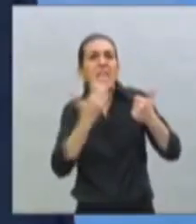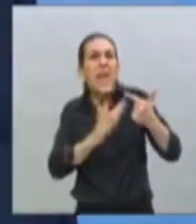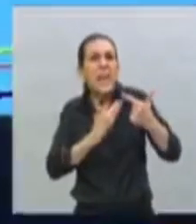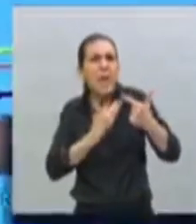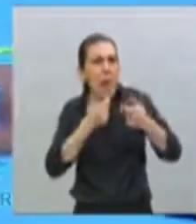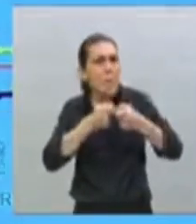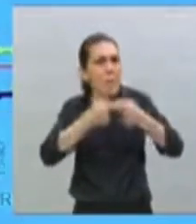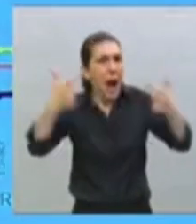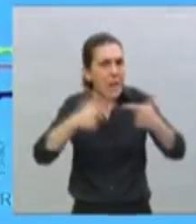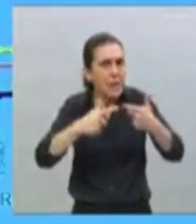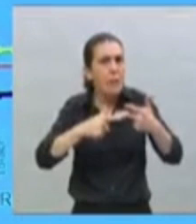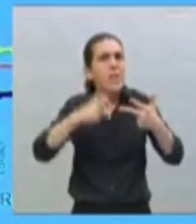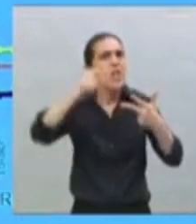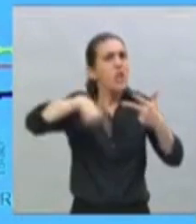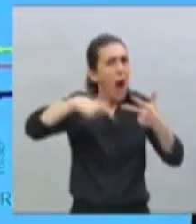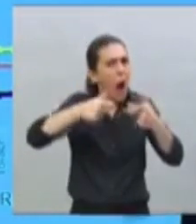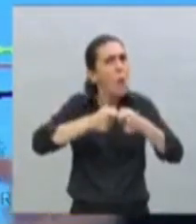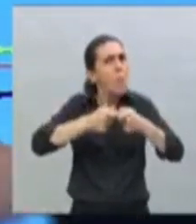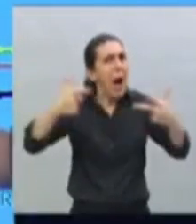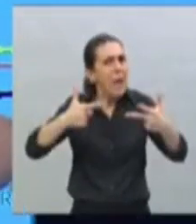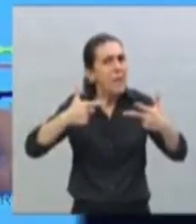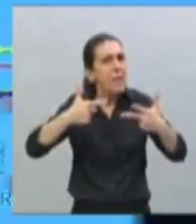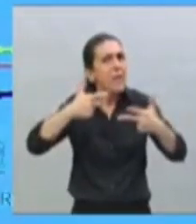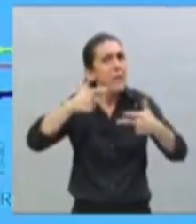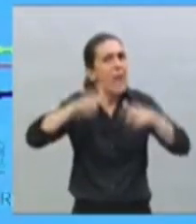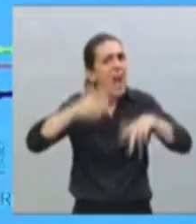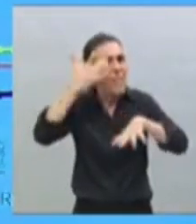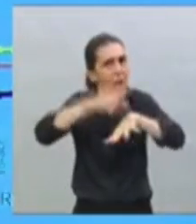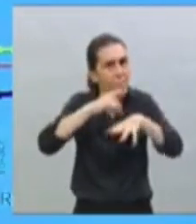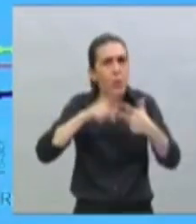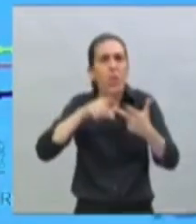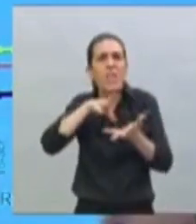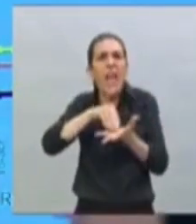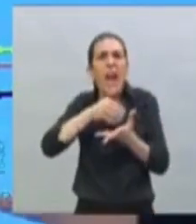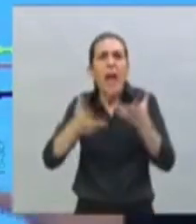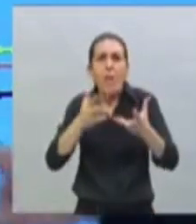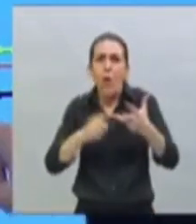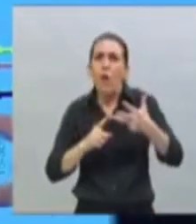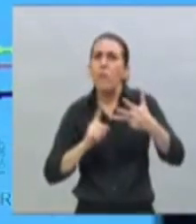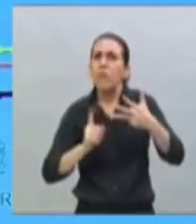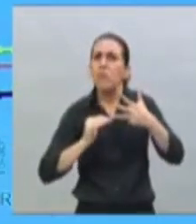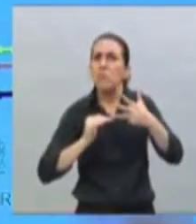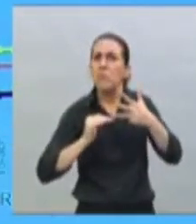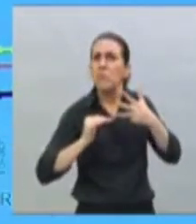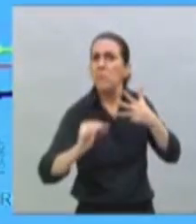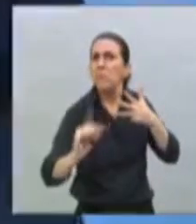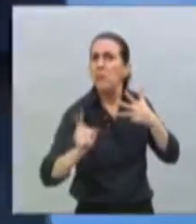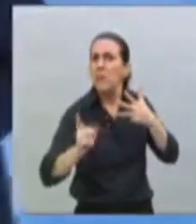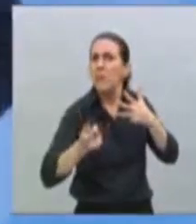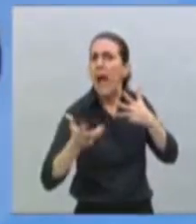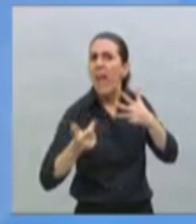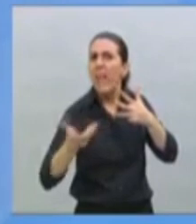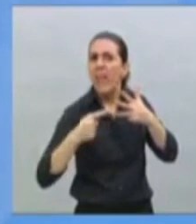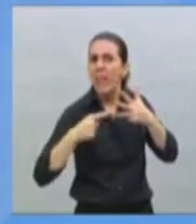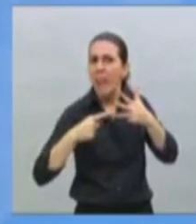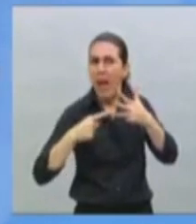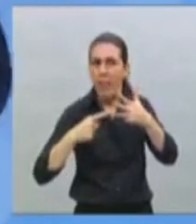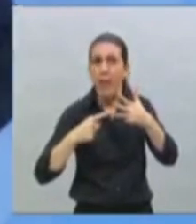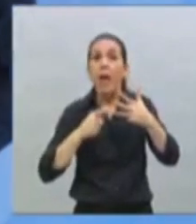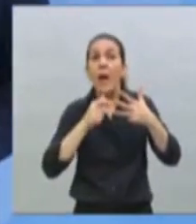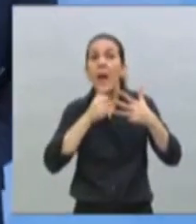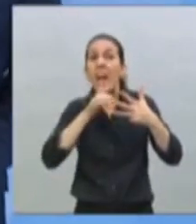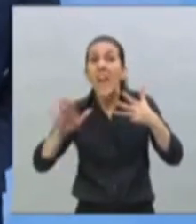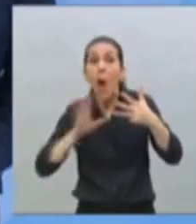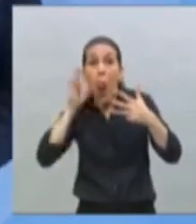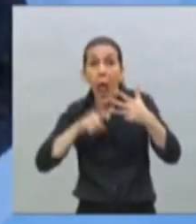que Chaco ha crecido mucho, que Tierra del Fuego se sostiene, que Río Negro empezó a demostrar en las últimas